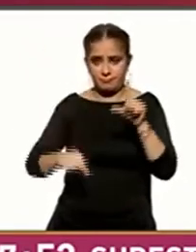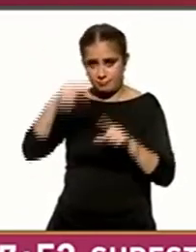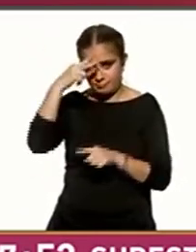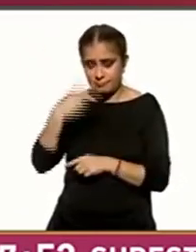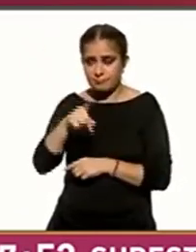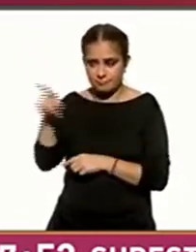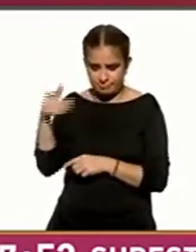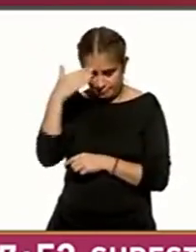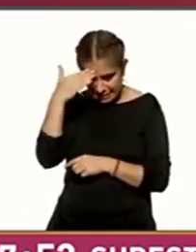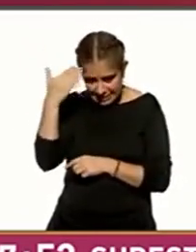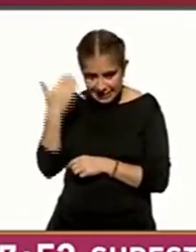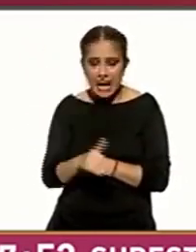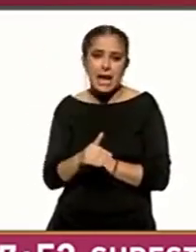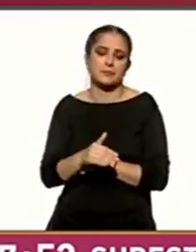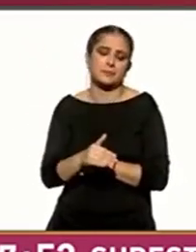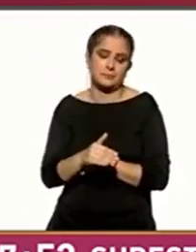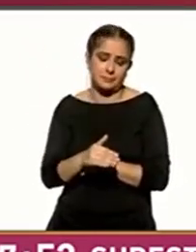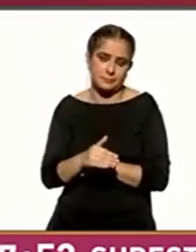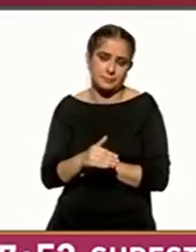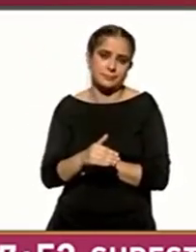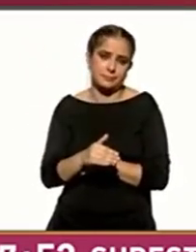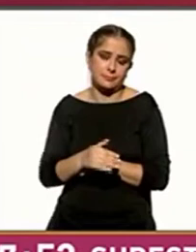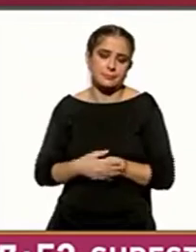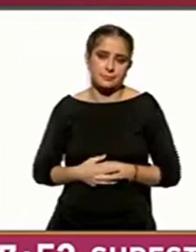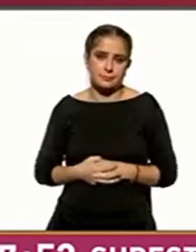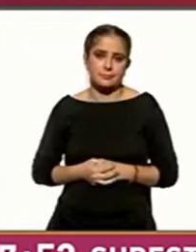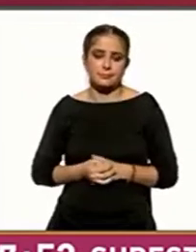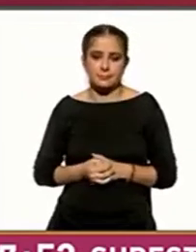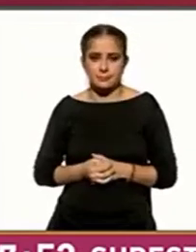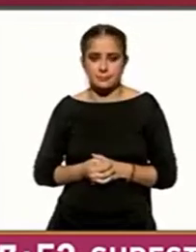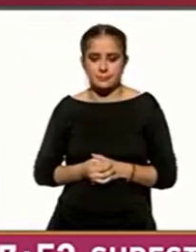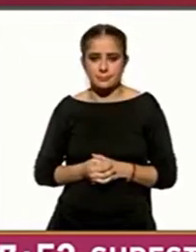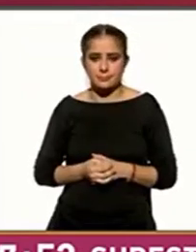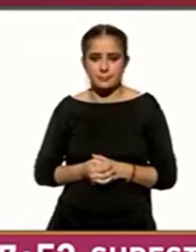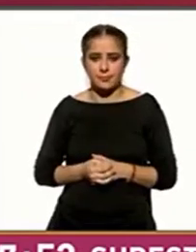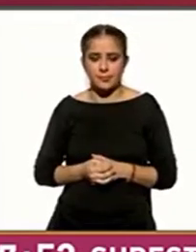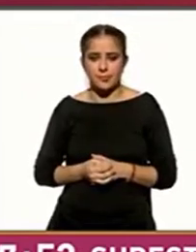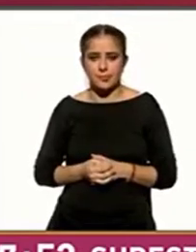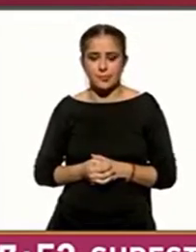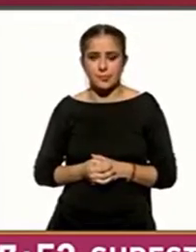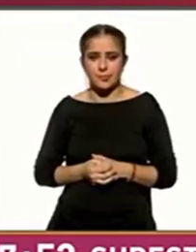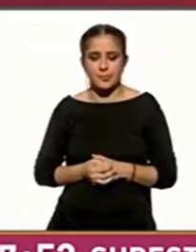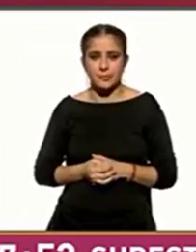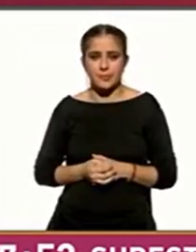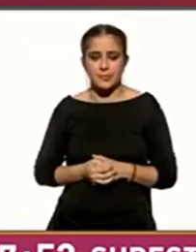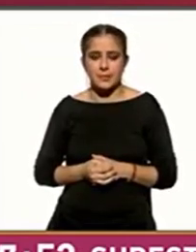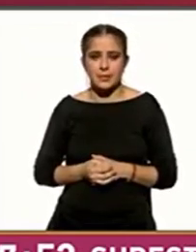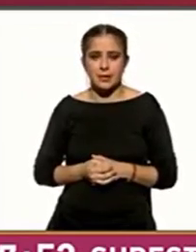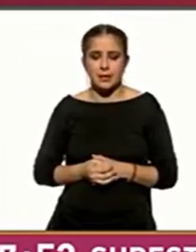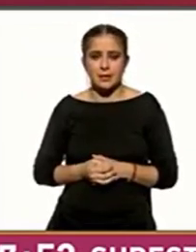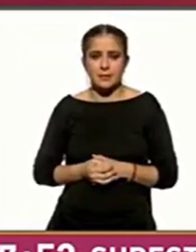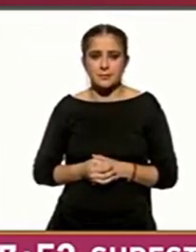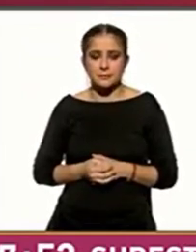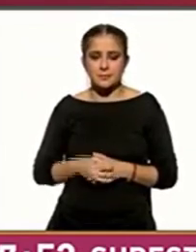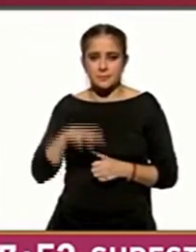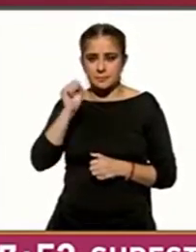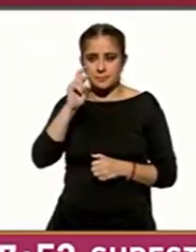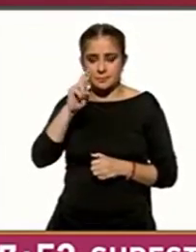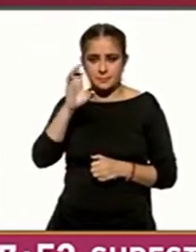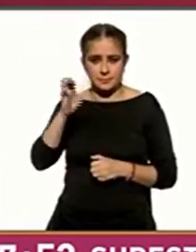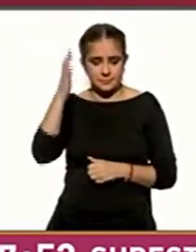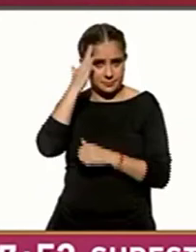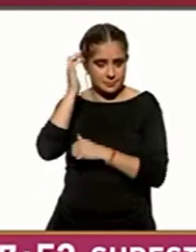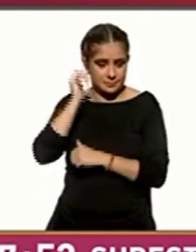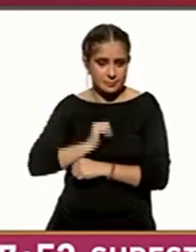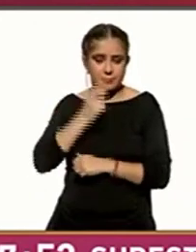saben que, este dato es cierto. Según datos de la propia Cancillería,